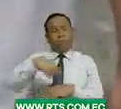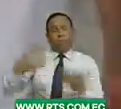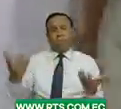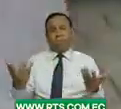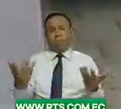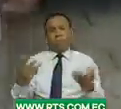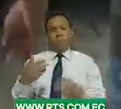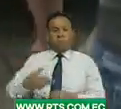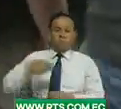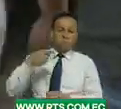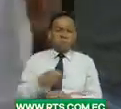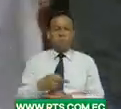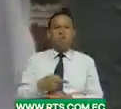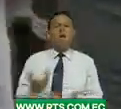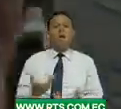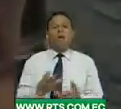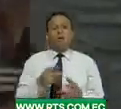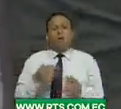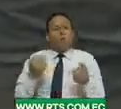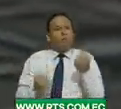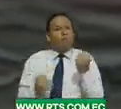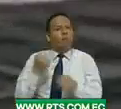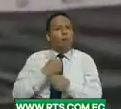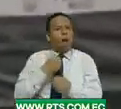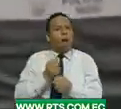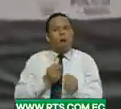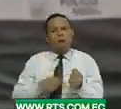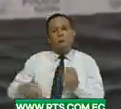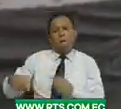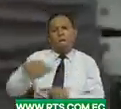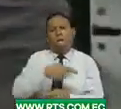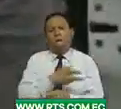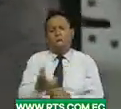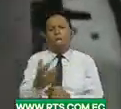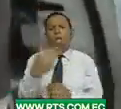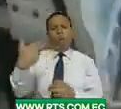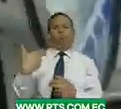de manera obligatoria deben circular por el lugar, informó Iván Casamén.